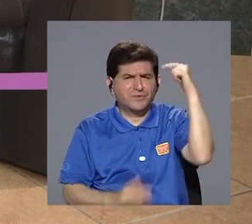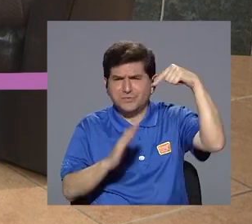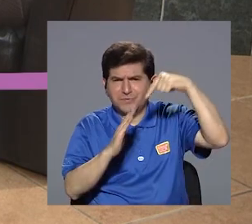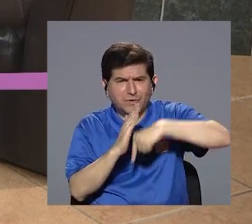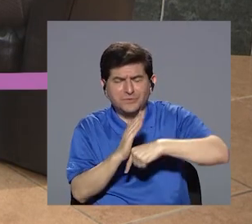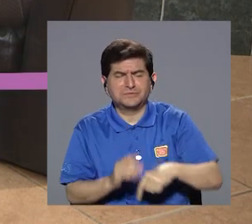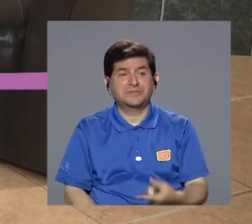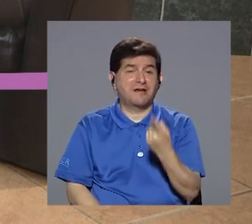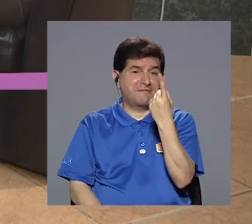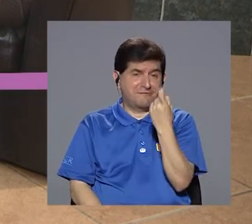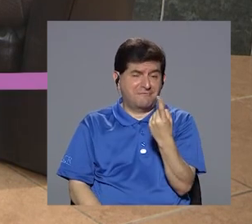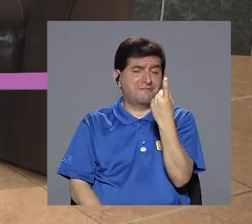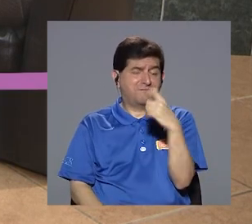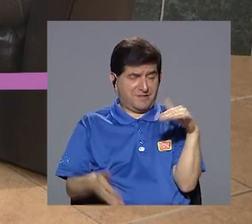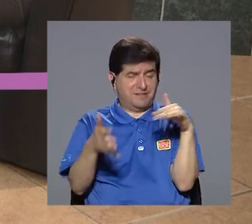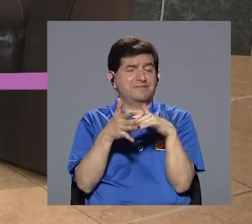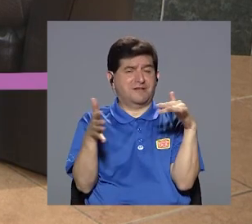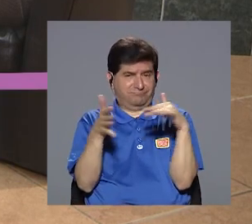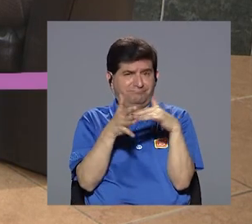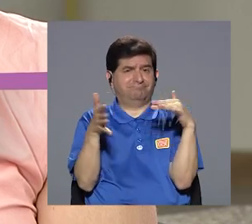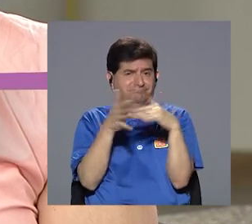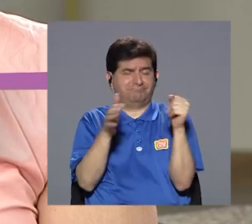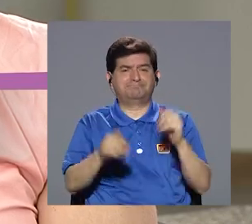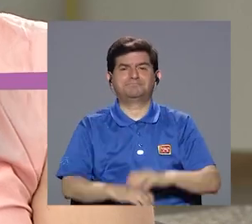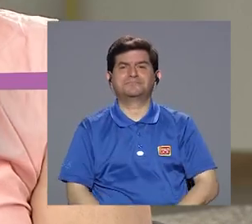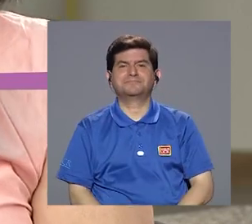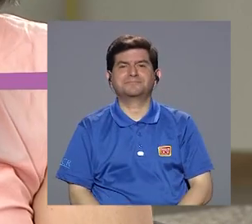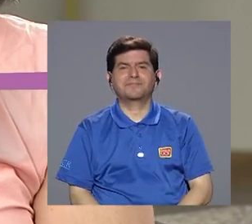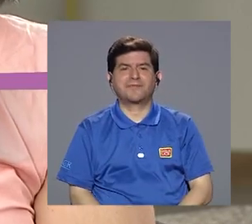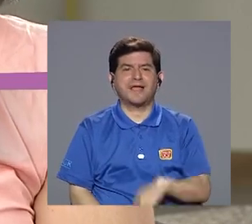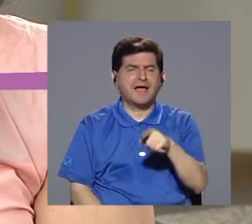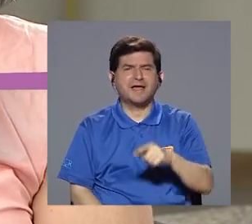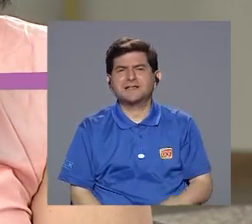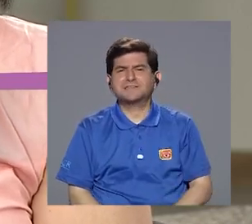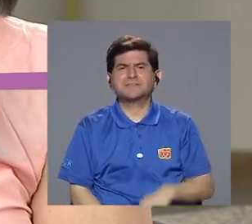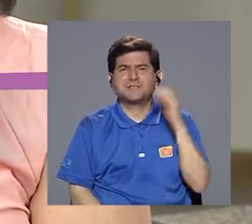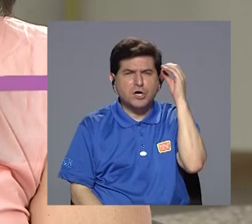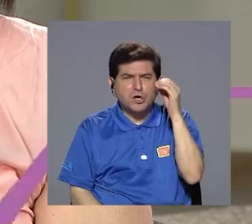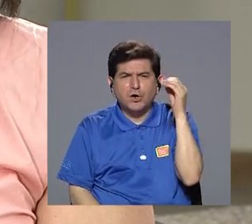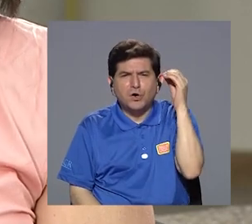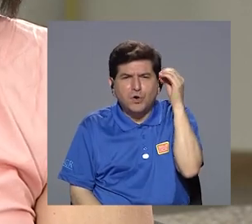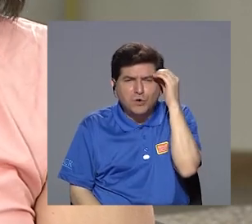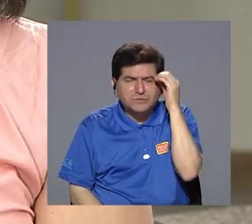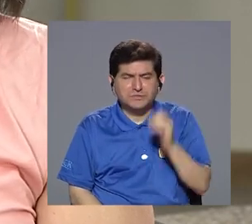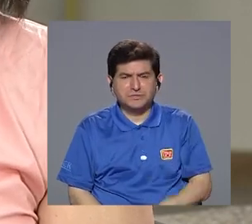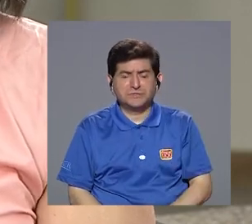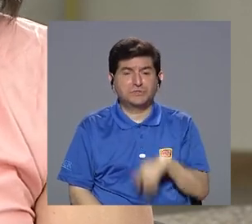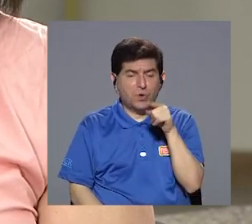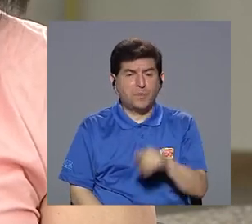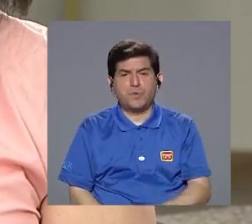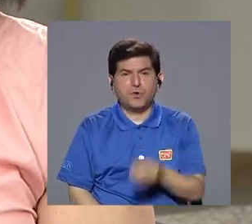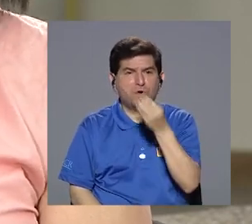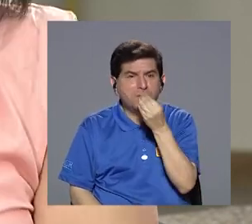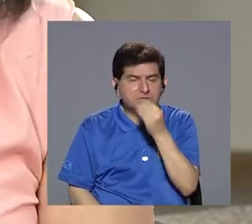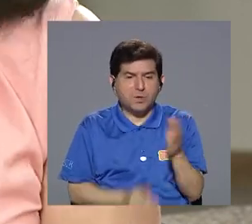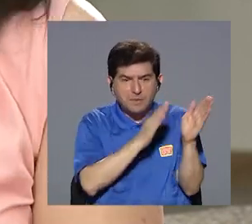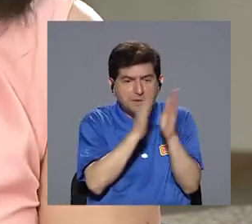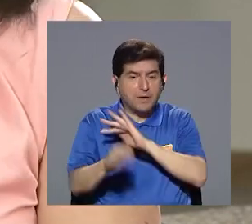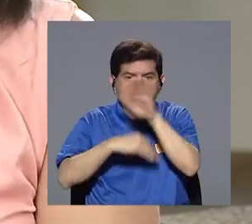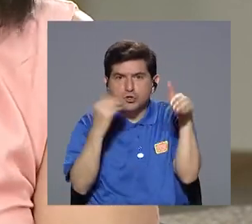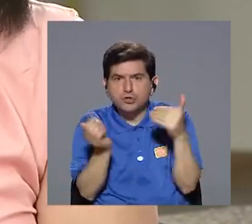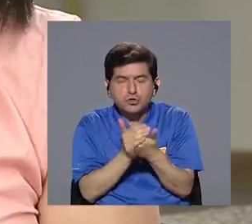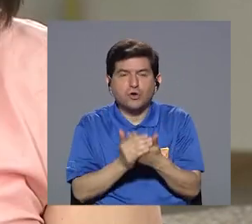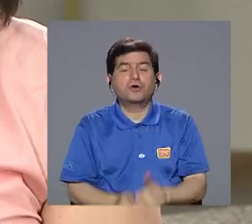más. O sea, hay todavía mucho que estudiar. Entonces, es esa obsesión también por lo que se come, por cómo se prepara, por todo,